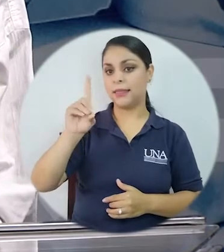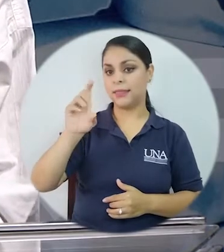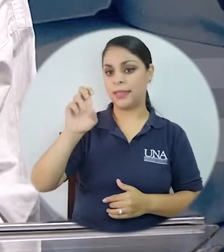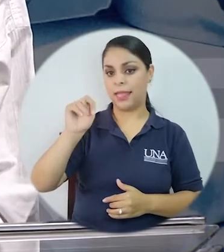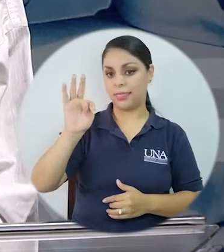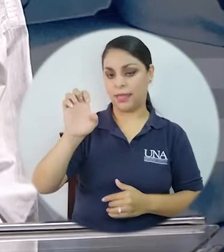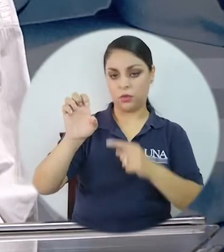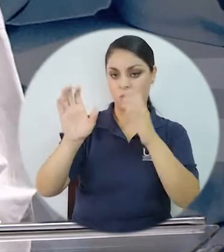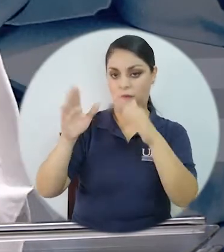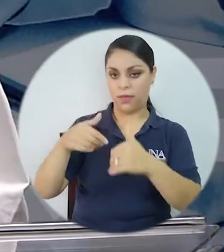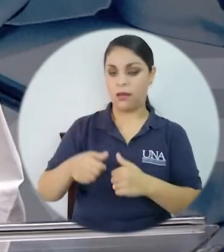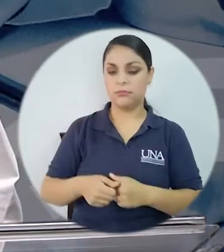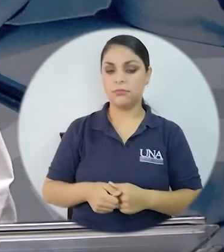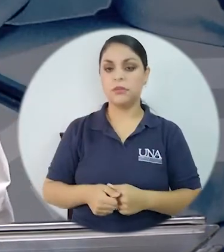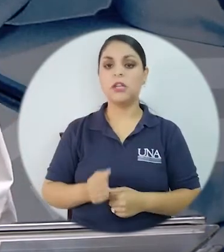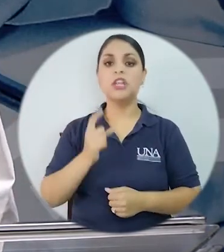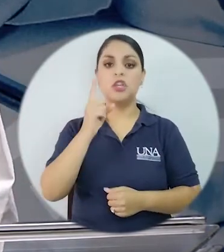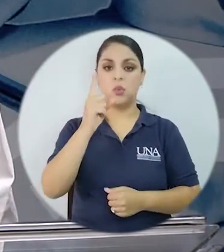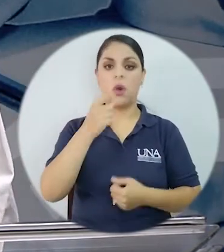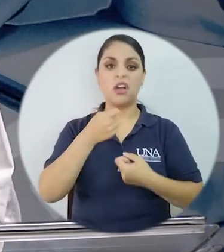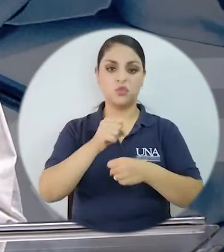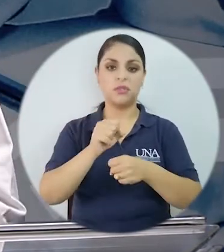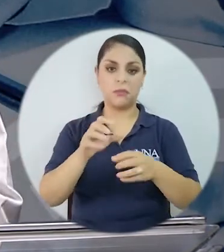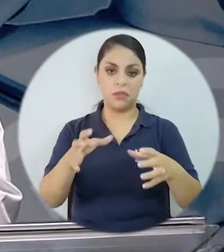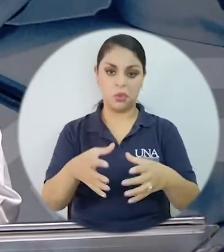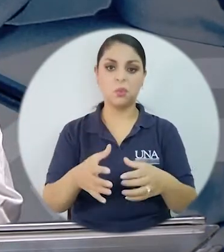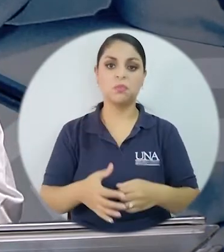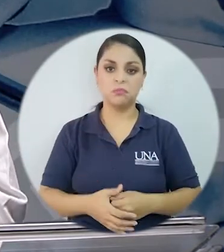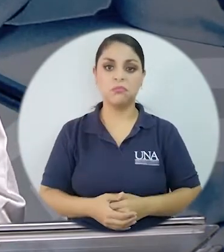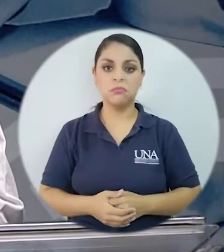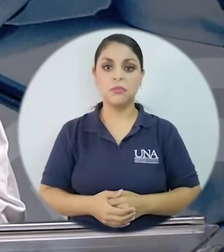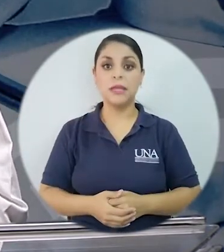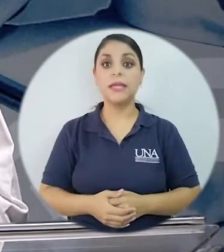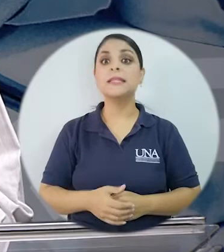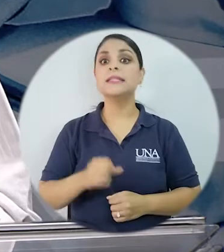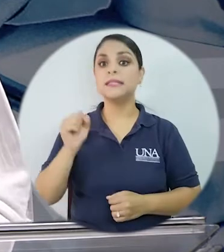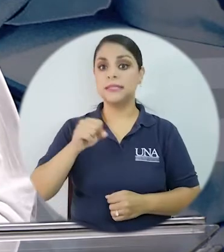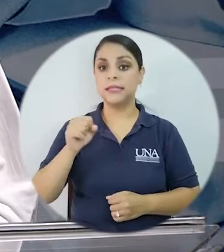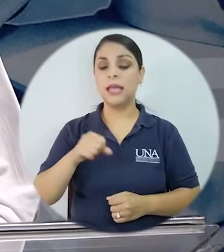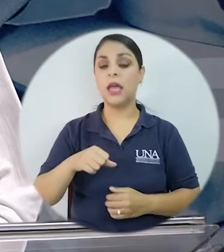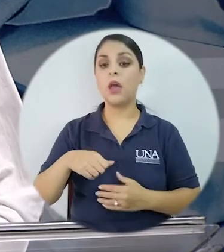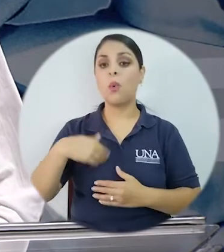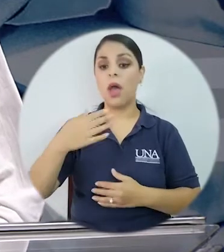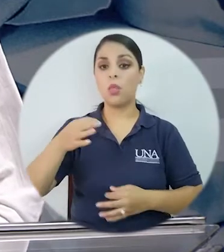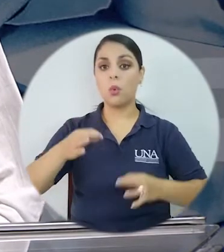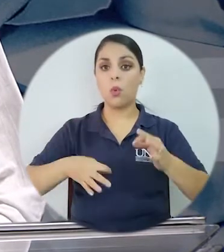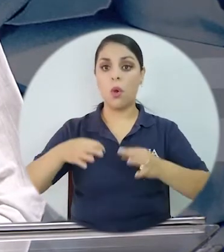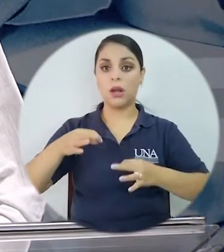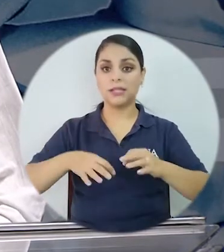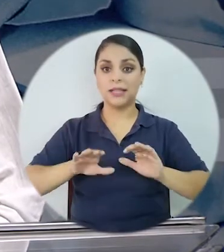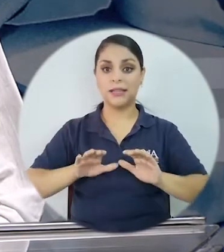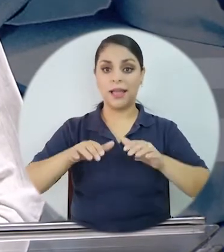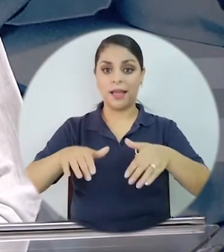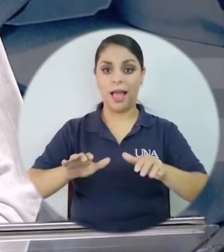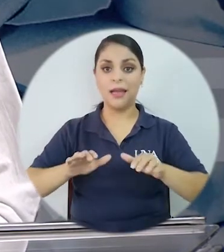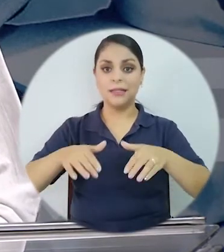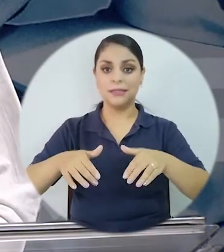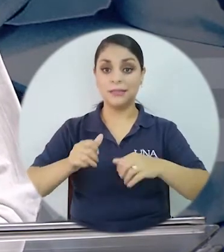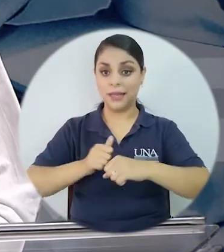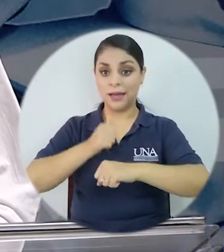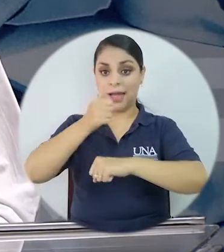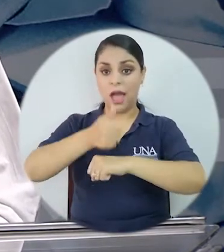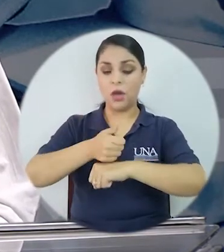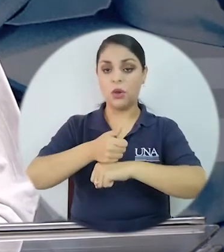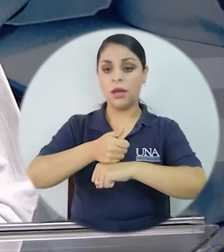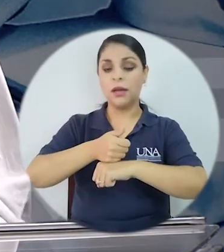intendencia, y un ayuntamiento. Es cierto que con las Cortes de Cádiz se crearon los ayuntamientos constitucionales, pero